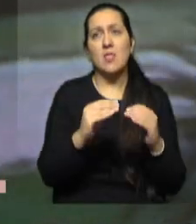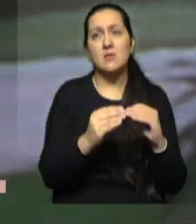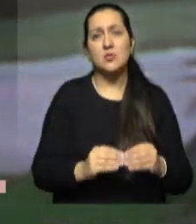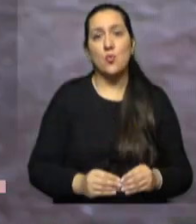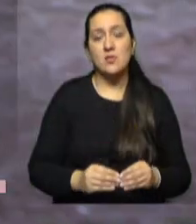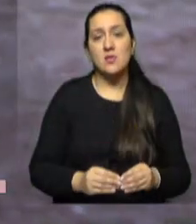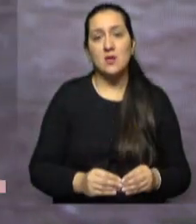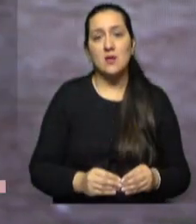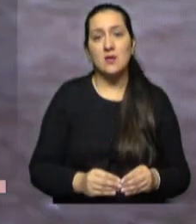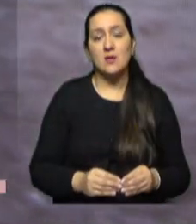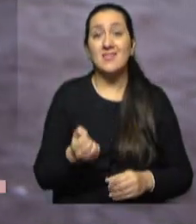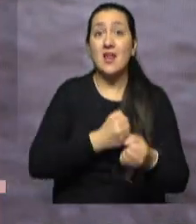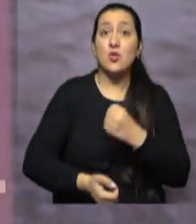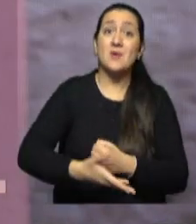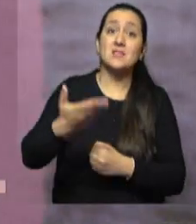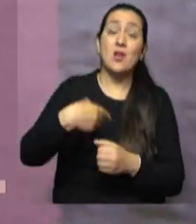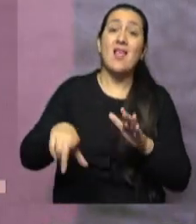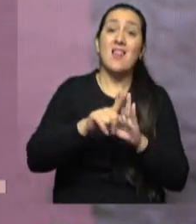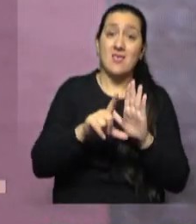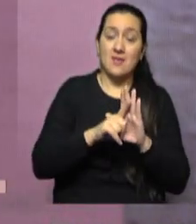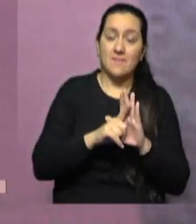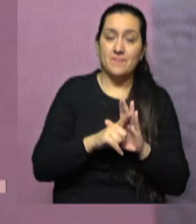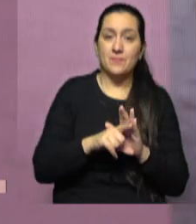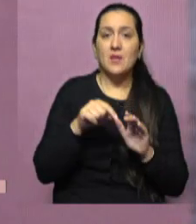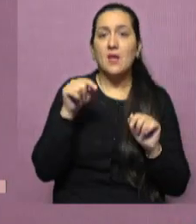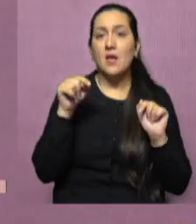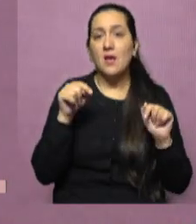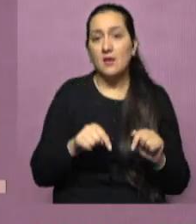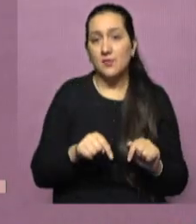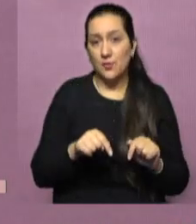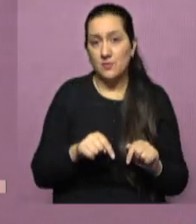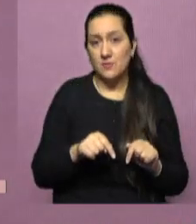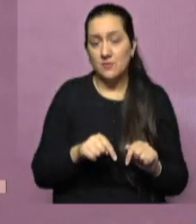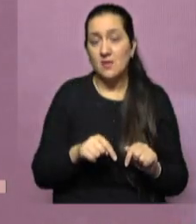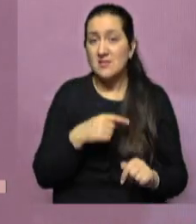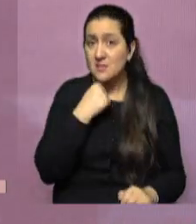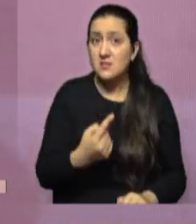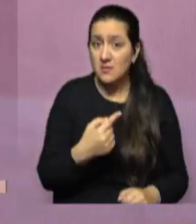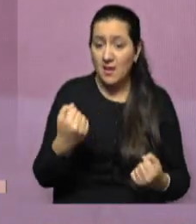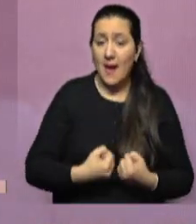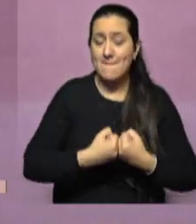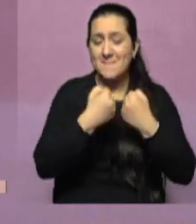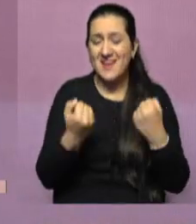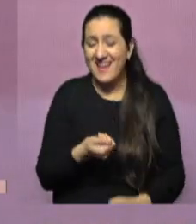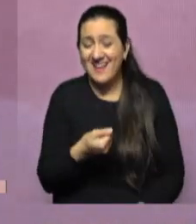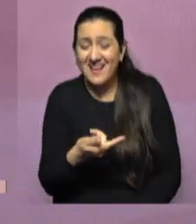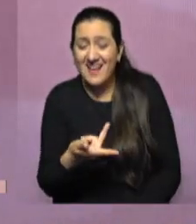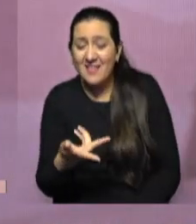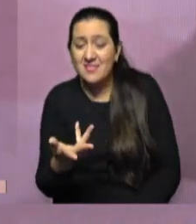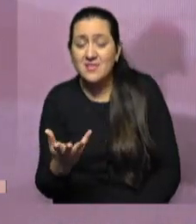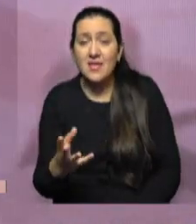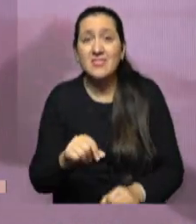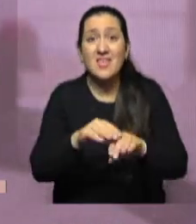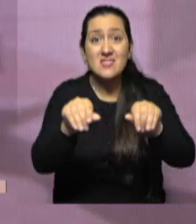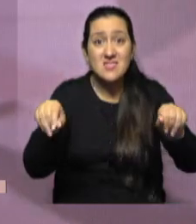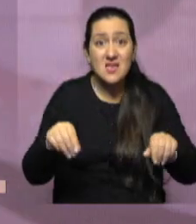cuentas la última el año pasado en la ley de rendición de cuentas esto es ha servido ha ampliado la carta supuestamente era para ampliar